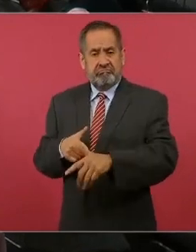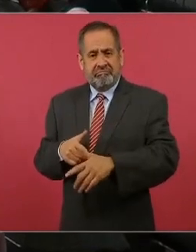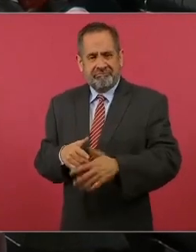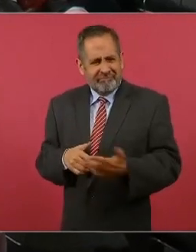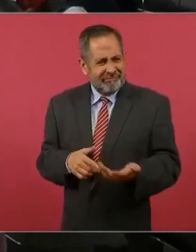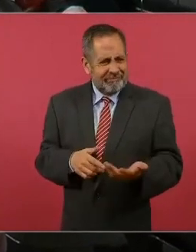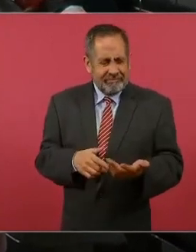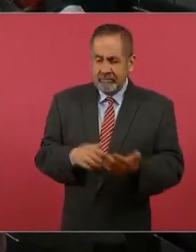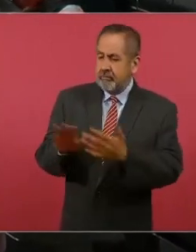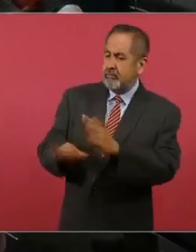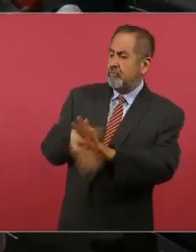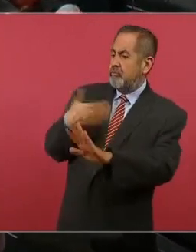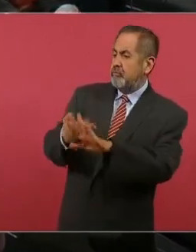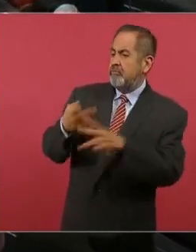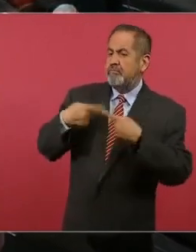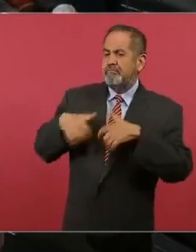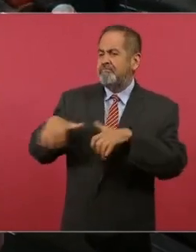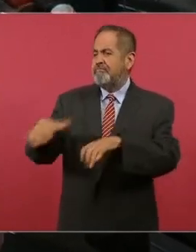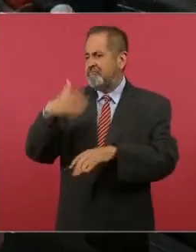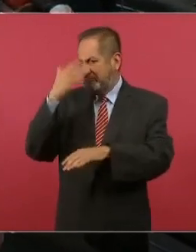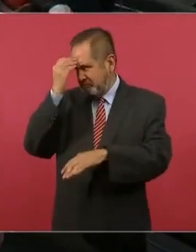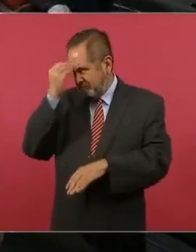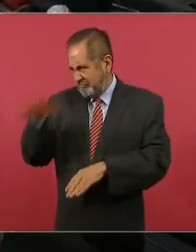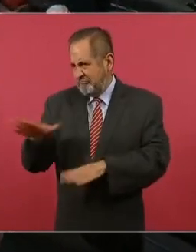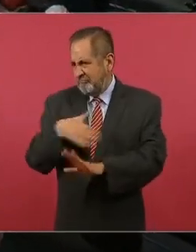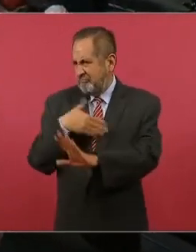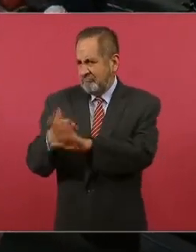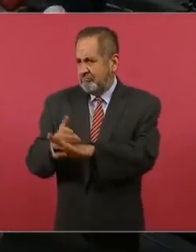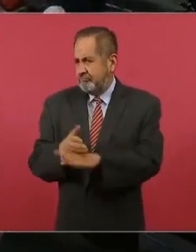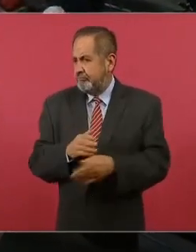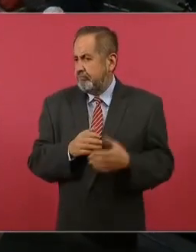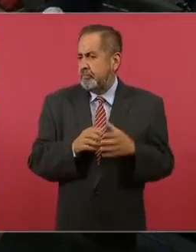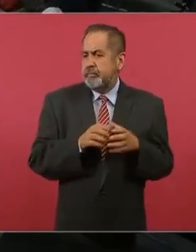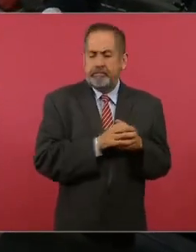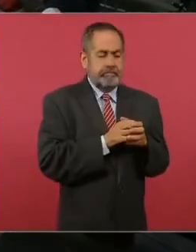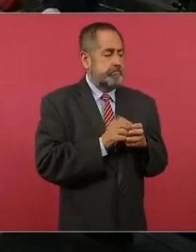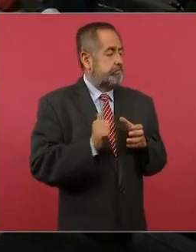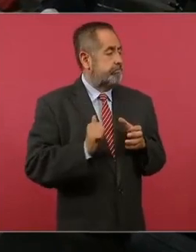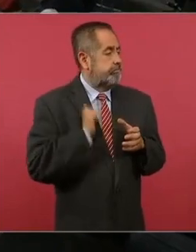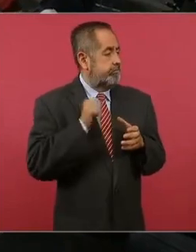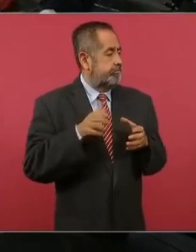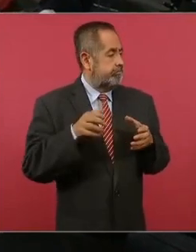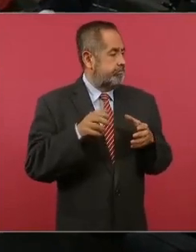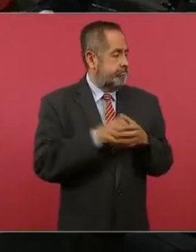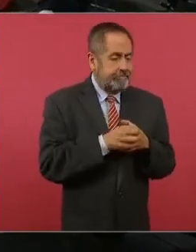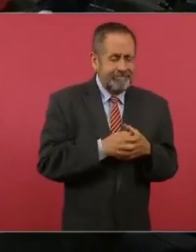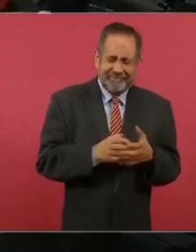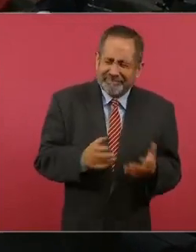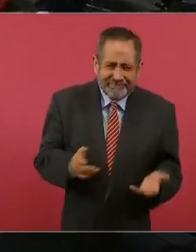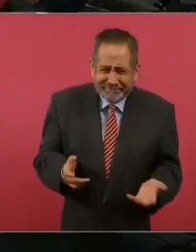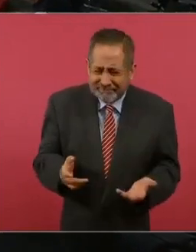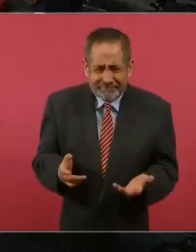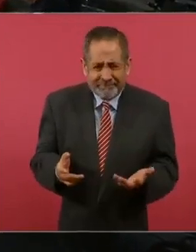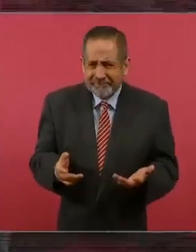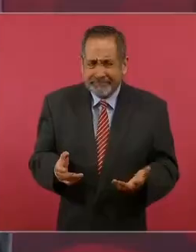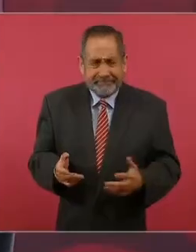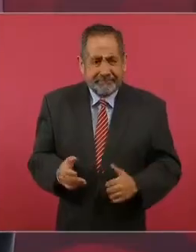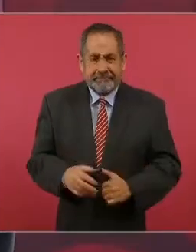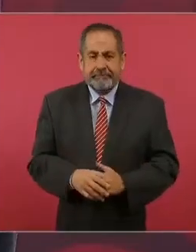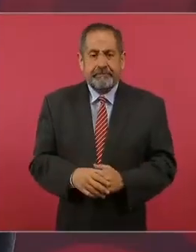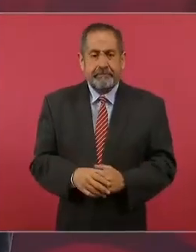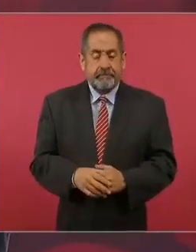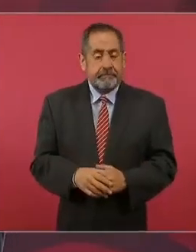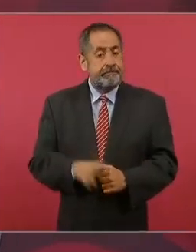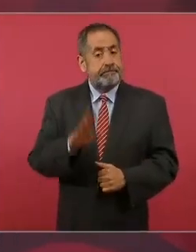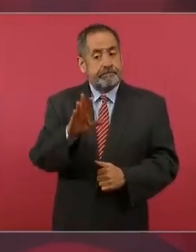reformas en contra del pueblo y en beneficio de una minoría. En este caso estamos